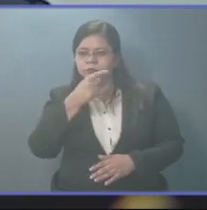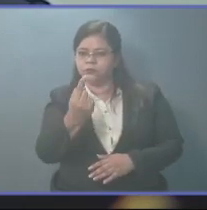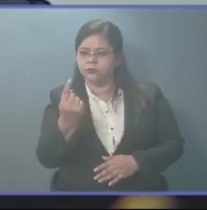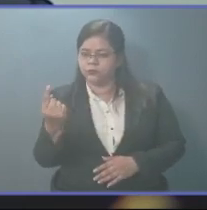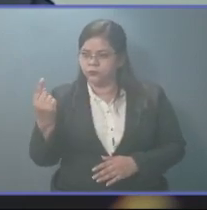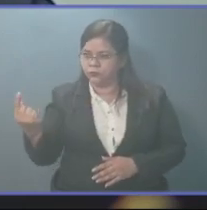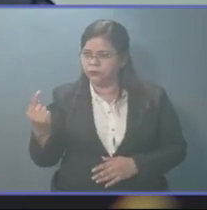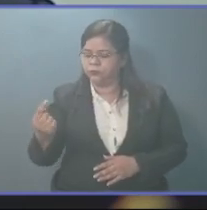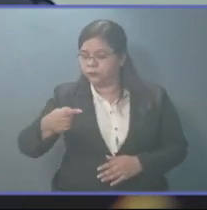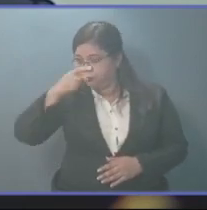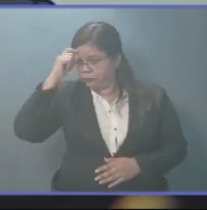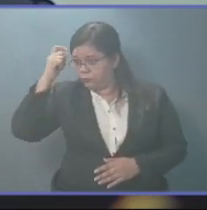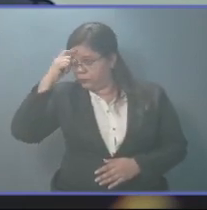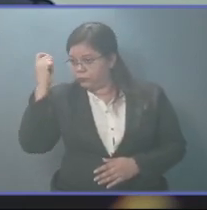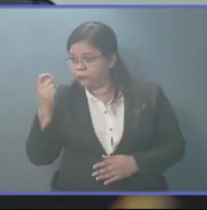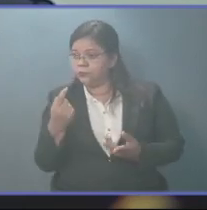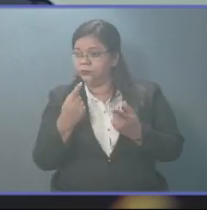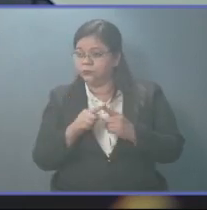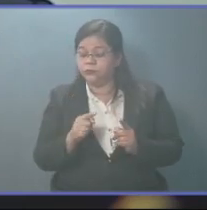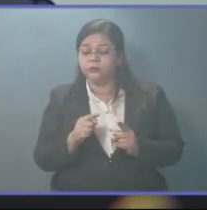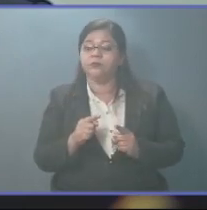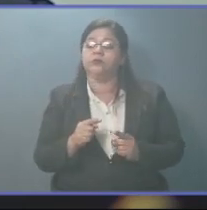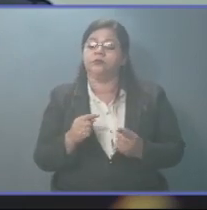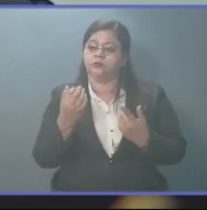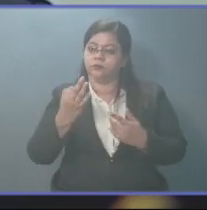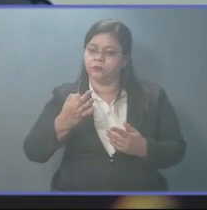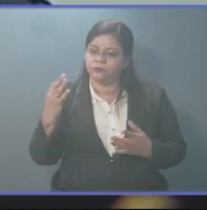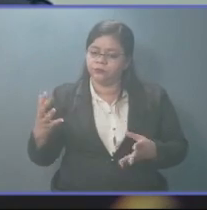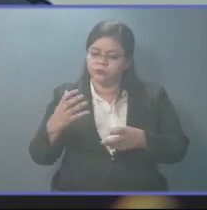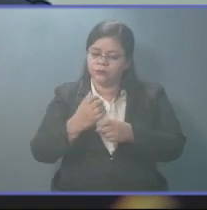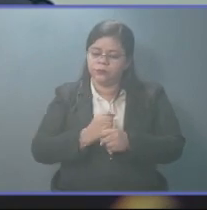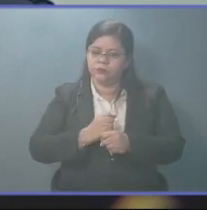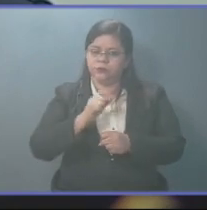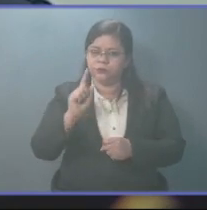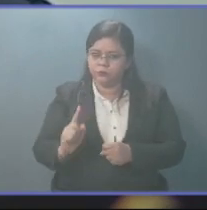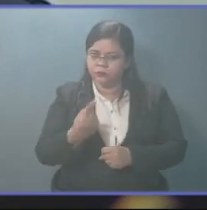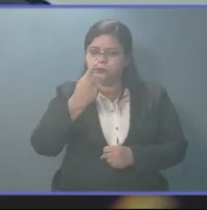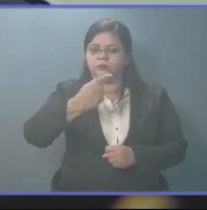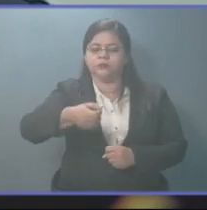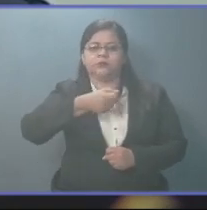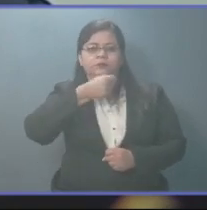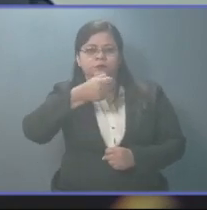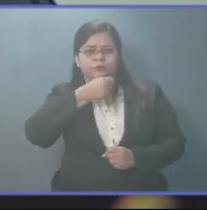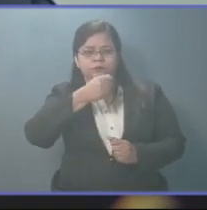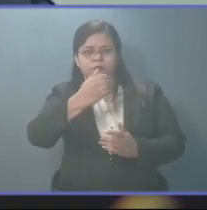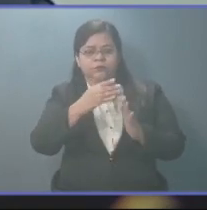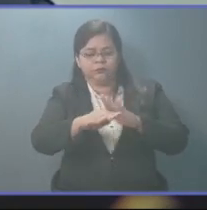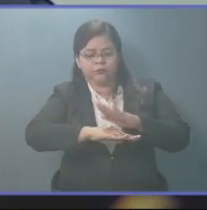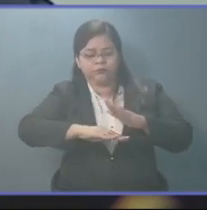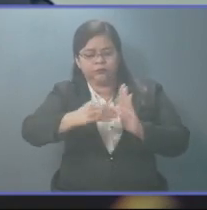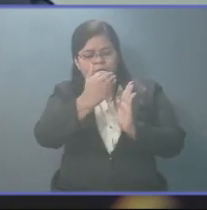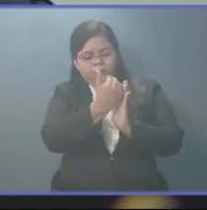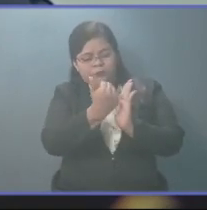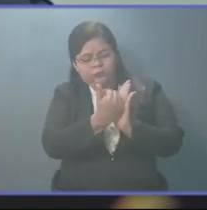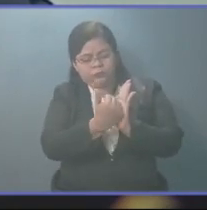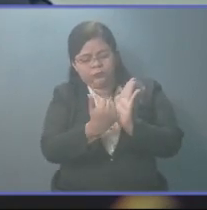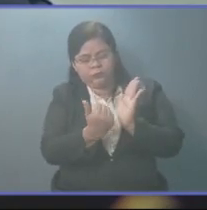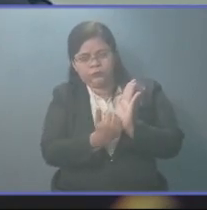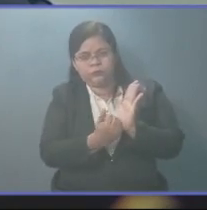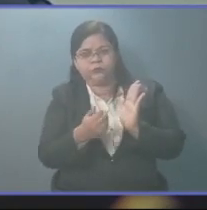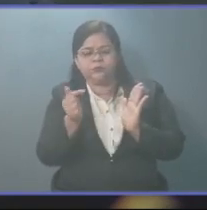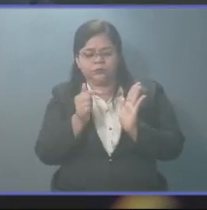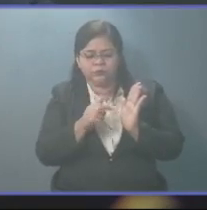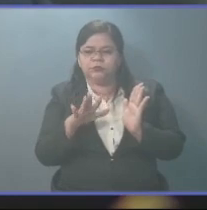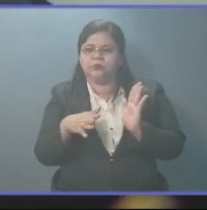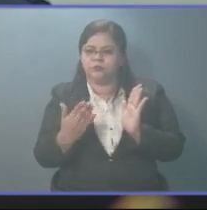empleadores, la que deberá centralizar la información en una única base de datos, la que servirá de base para la